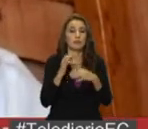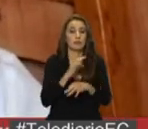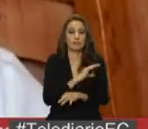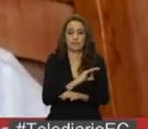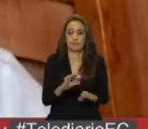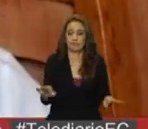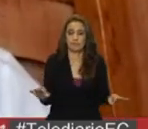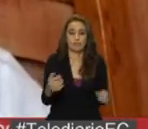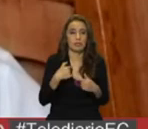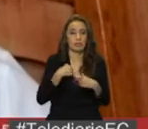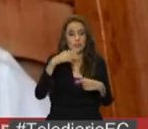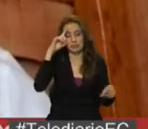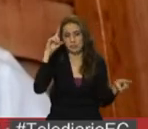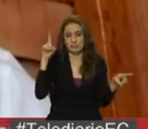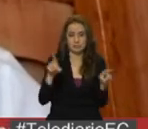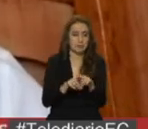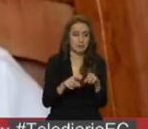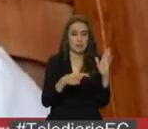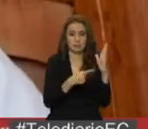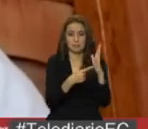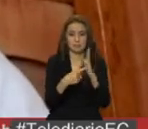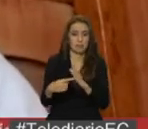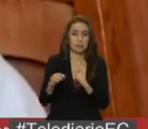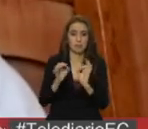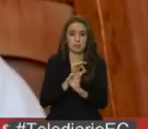abominable, intolerable.